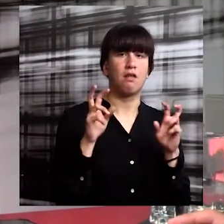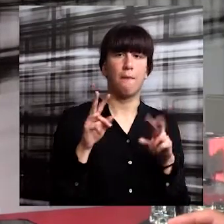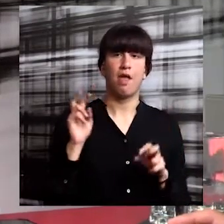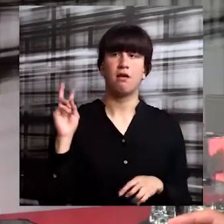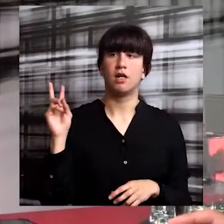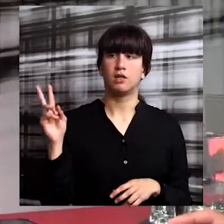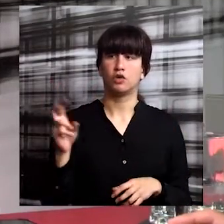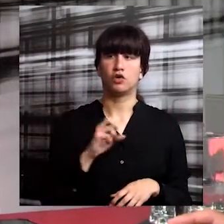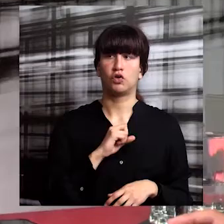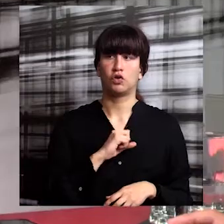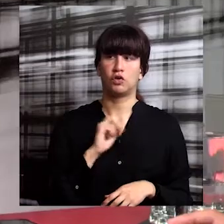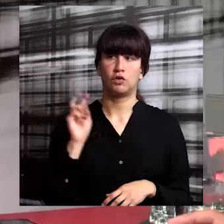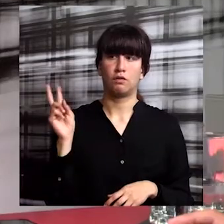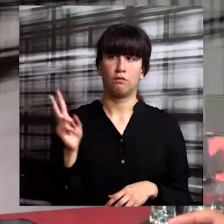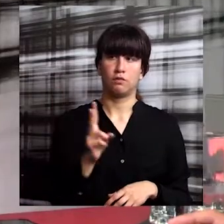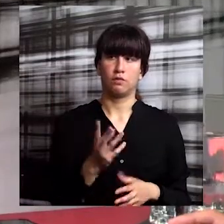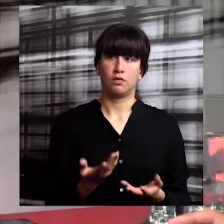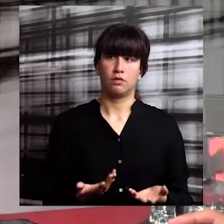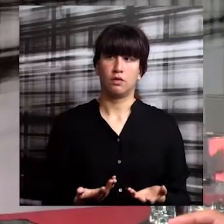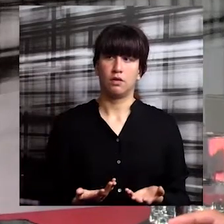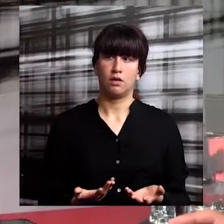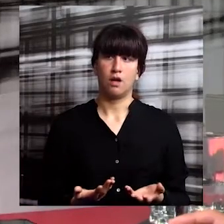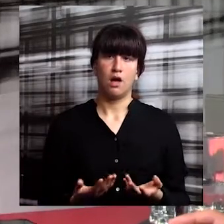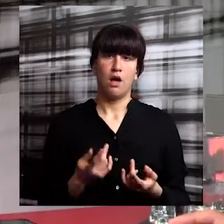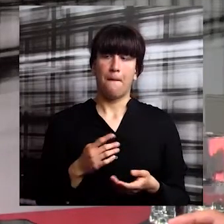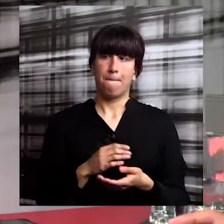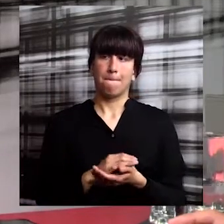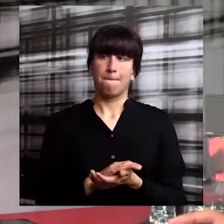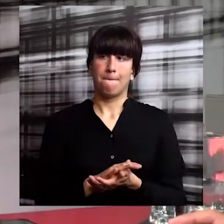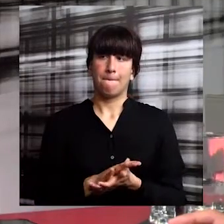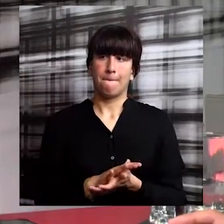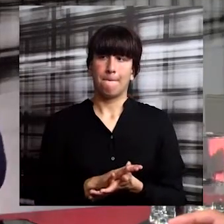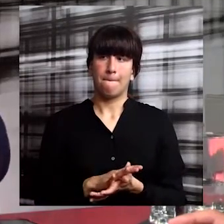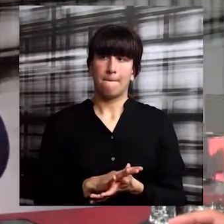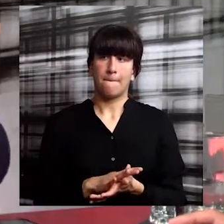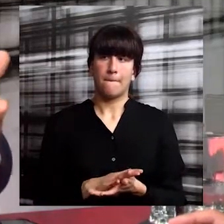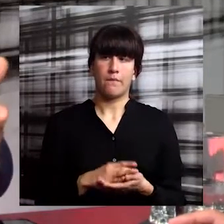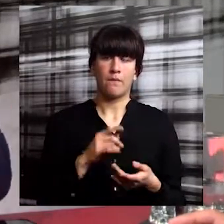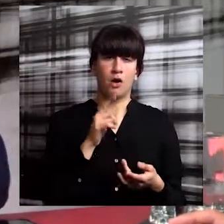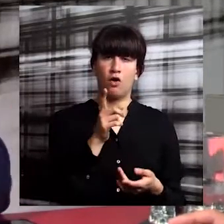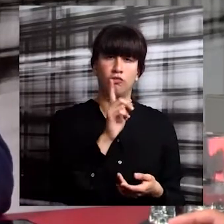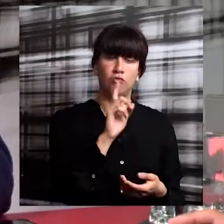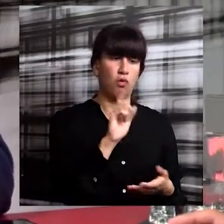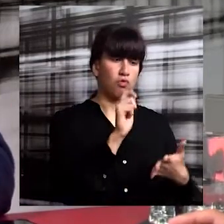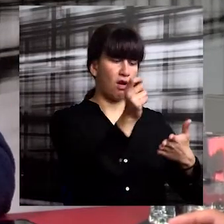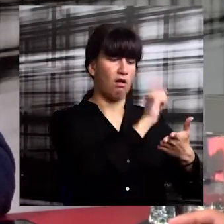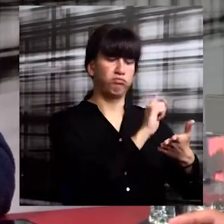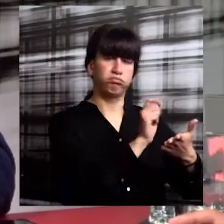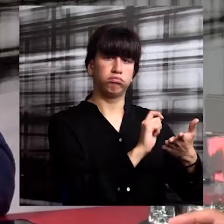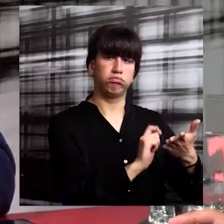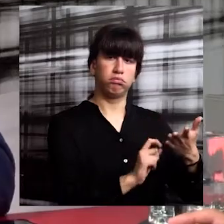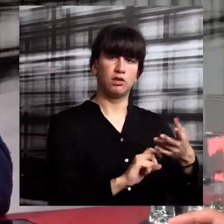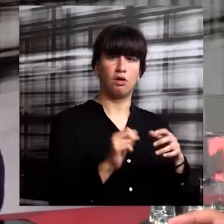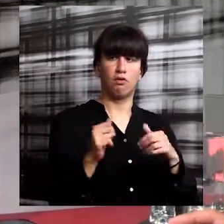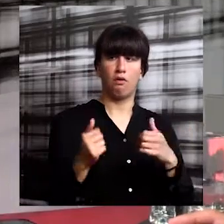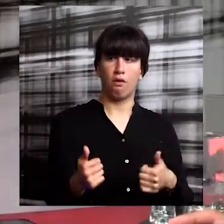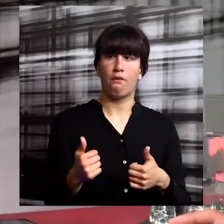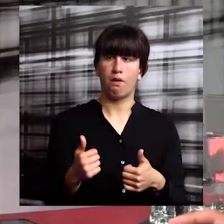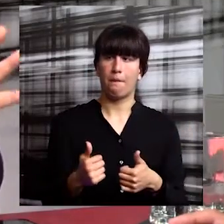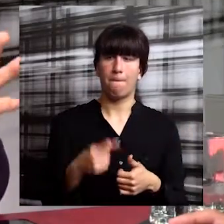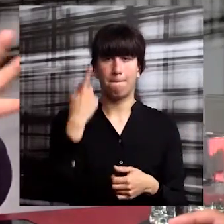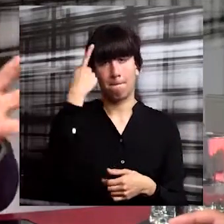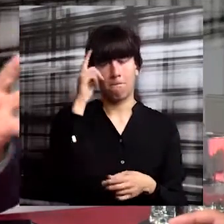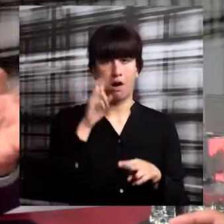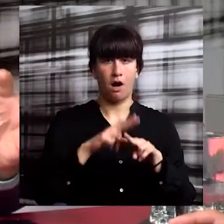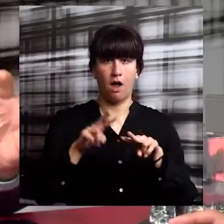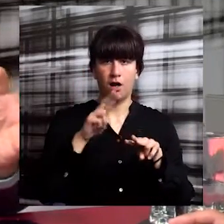se aseguraba, no se diseñó bien, y hoy día todos los chilenos tenemos que pagar impuestos para beneficiar un proyecto mal diseñado. Bueno, aquí